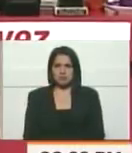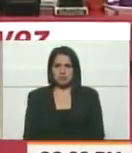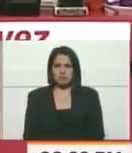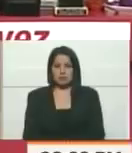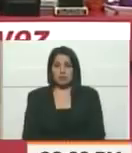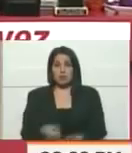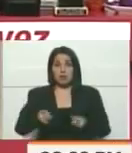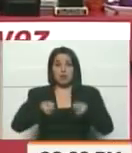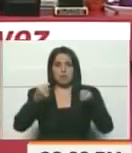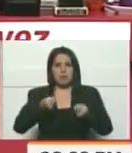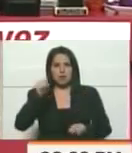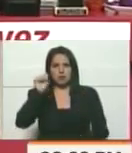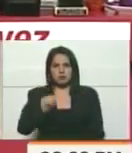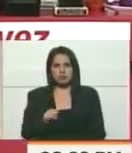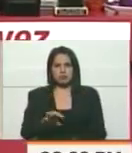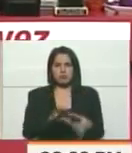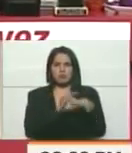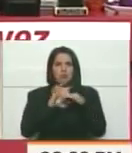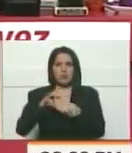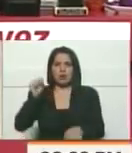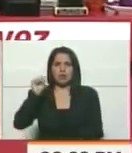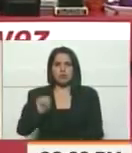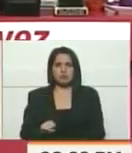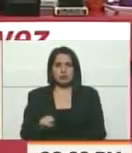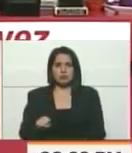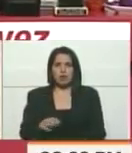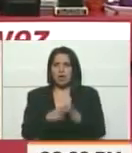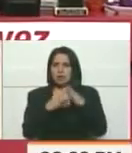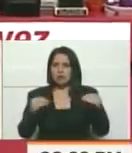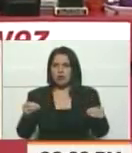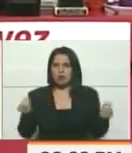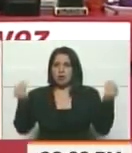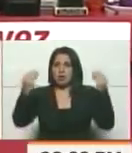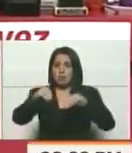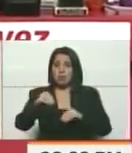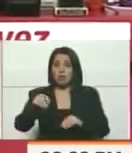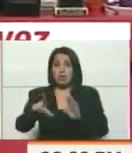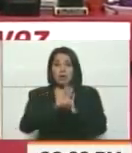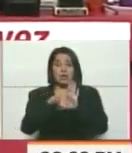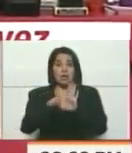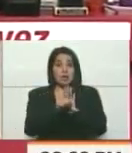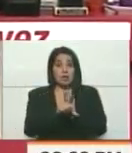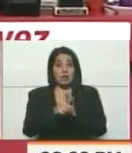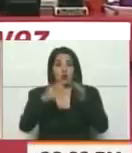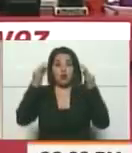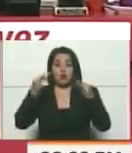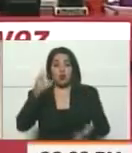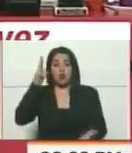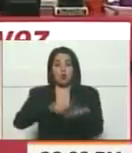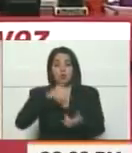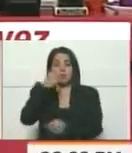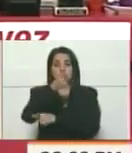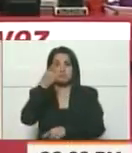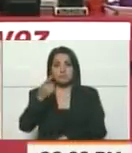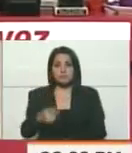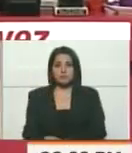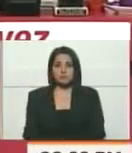Mercosur, UNASUR y al grupo de cancilleres que firman el Acuerdo de Lima, todo ello a los fines legales pertinentes. Cúmplase lo ordenado.